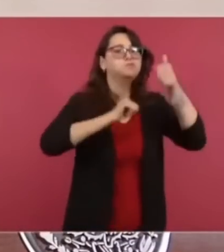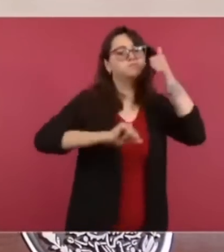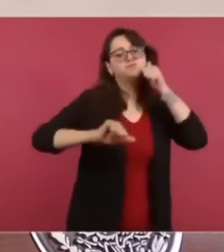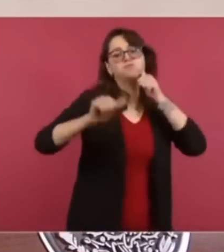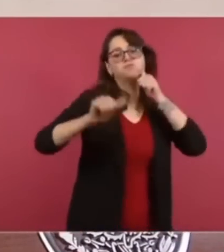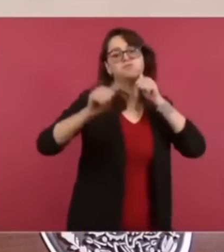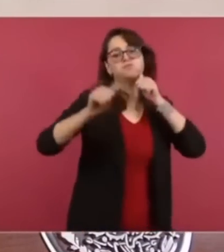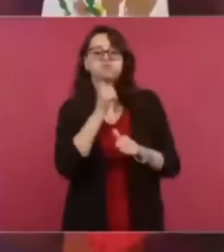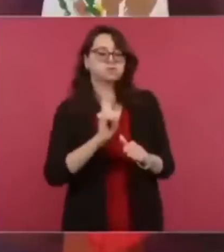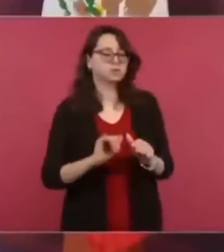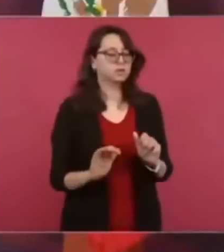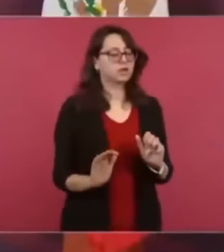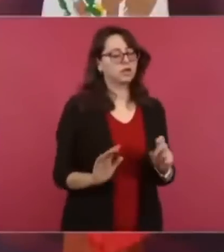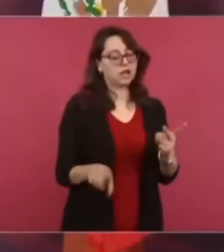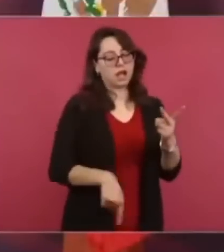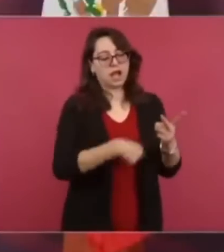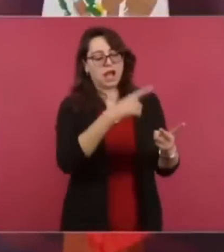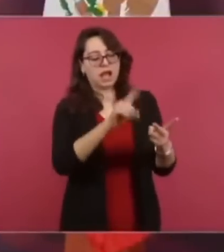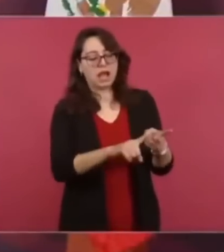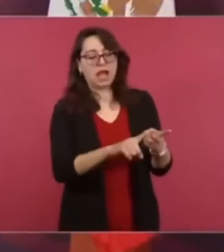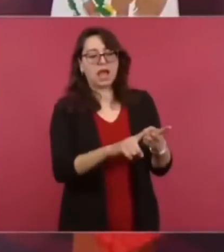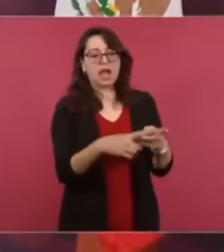cajas de ahorro especial,